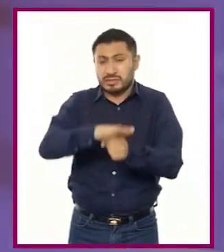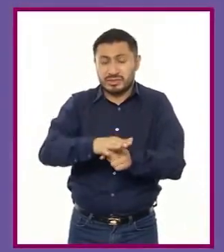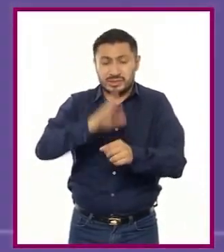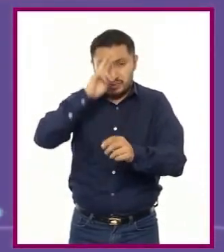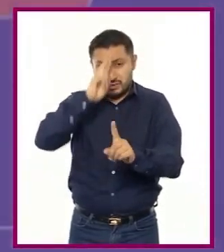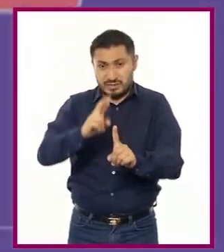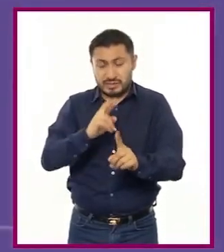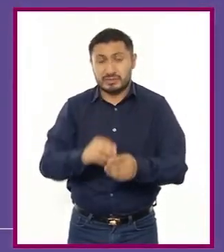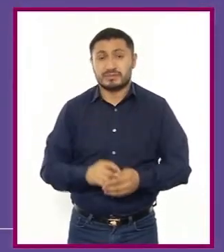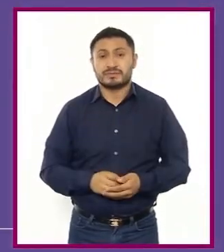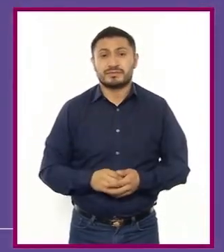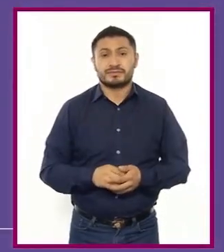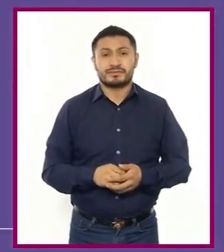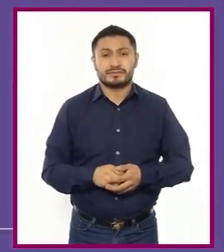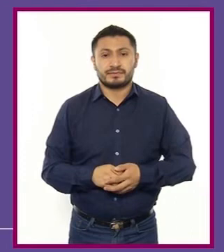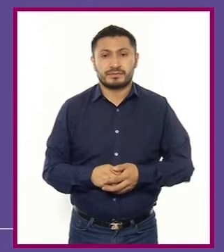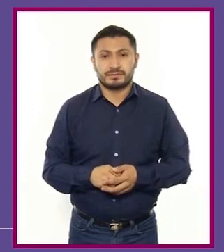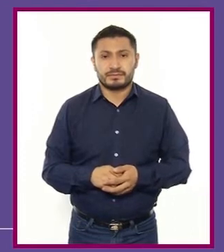peligro.